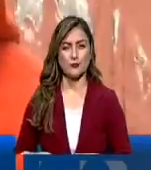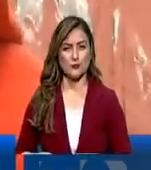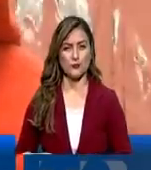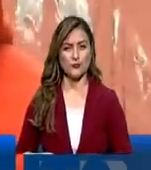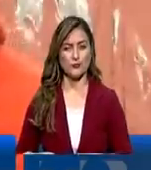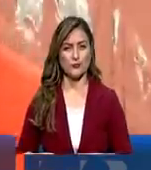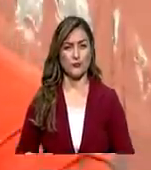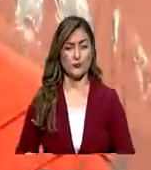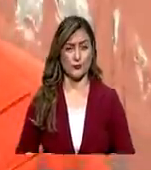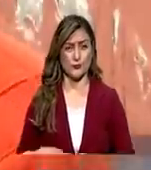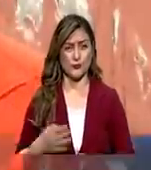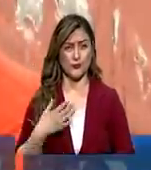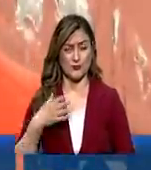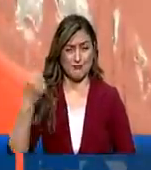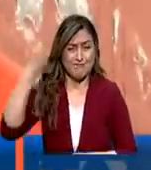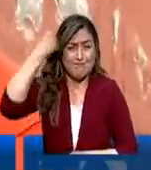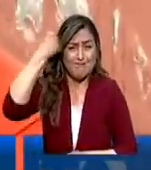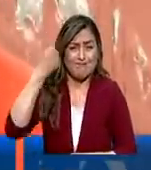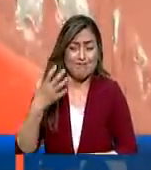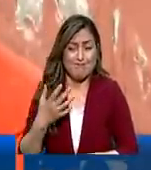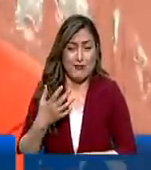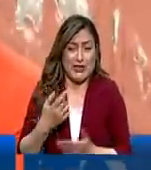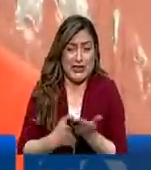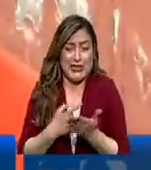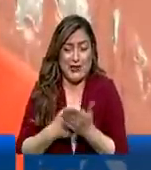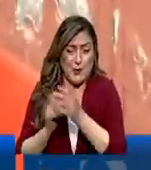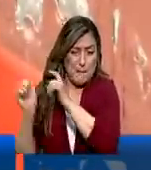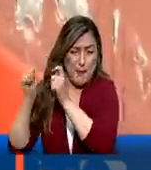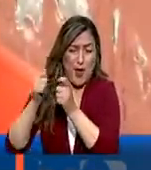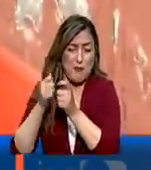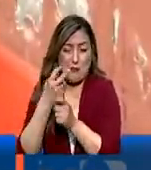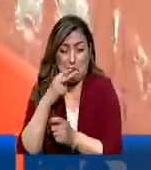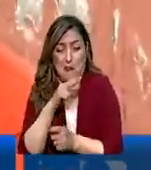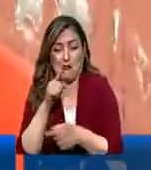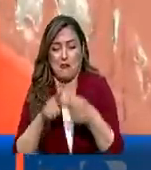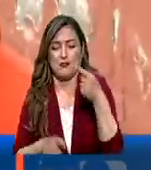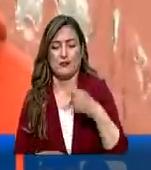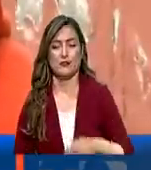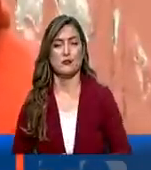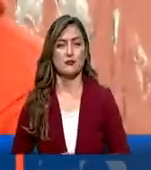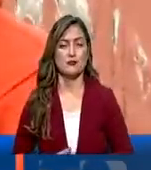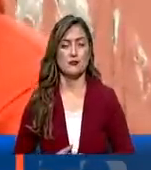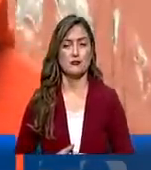En la cabeza me pegaron, no sé con qué, no pude ver ni siquiera. O sea,